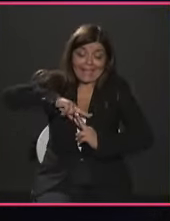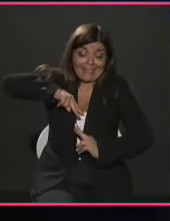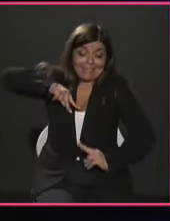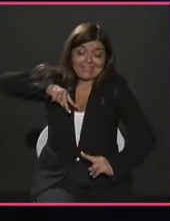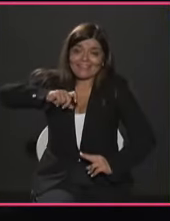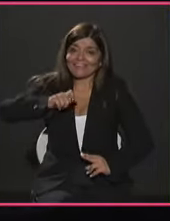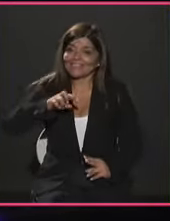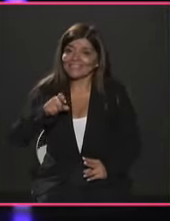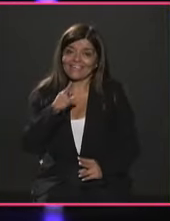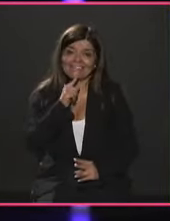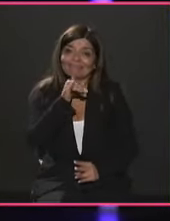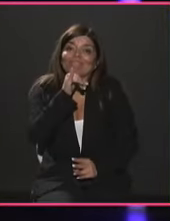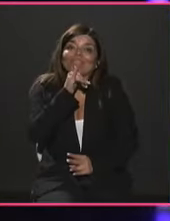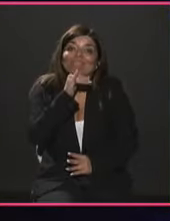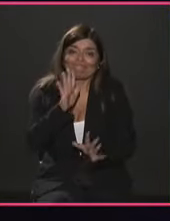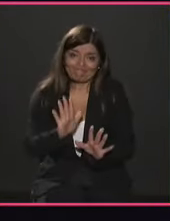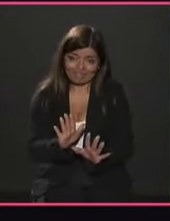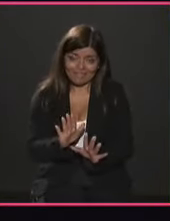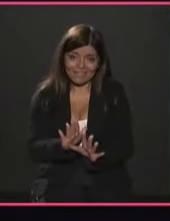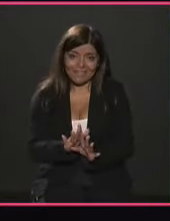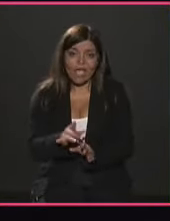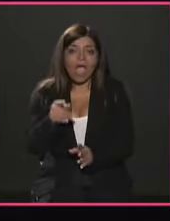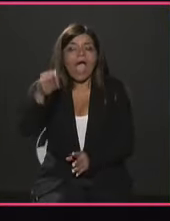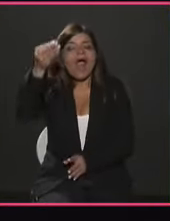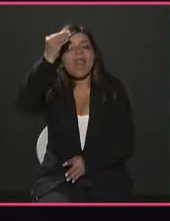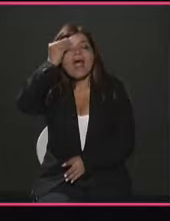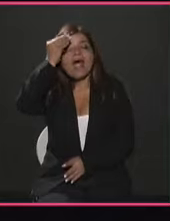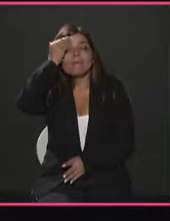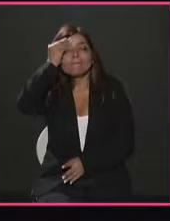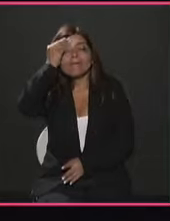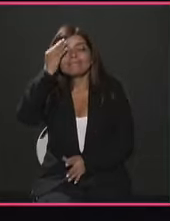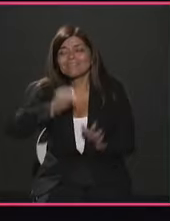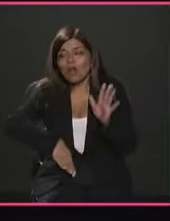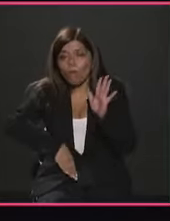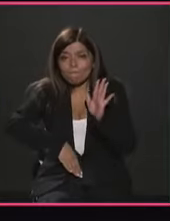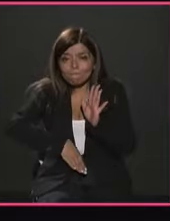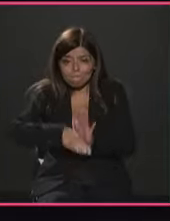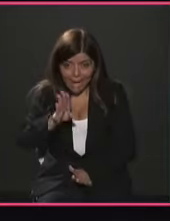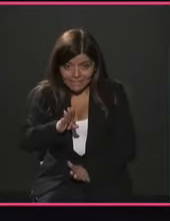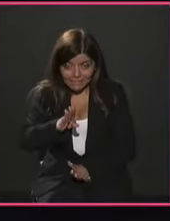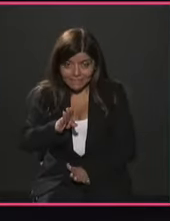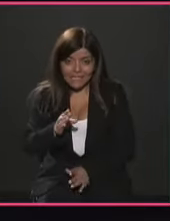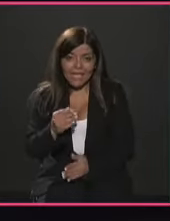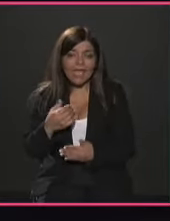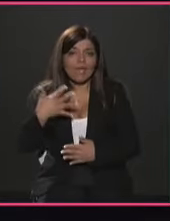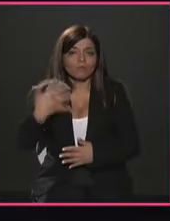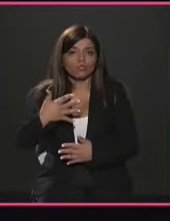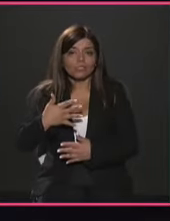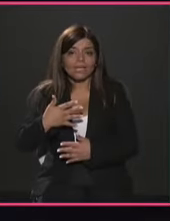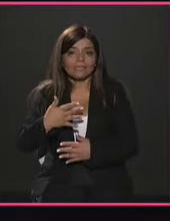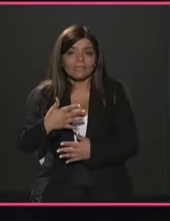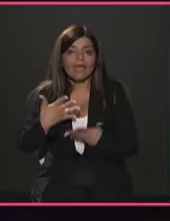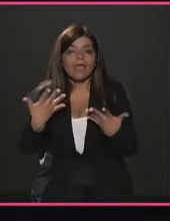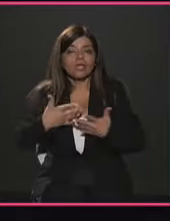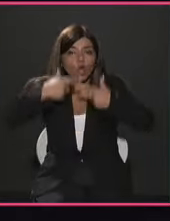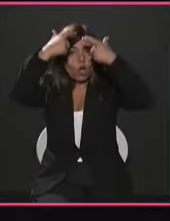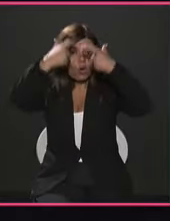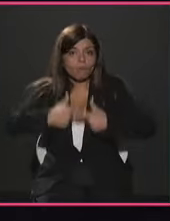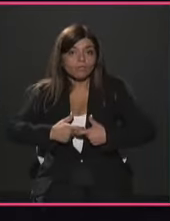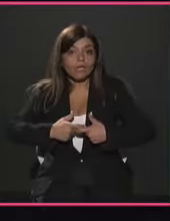sabemos y para lo que involucra la mente lo que más nos importa que contribuye con el comportamiento quizás nunca lo